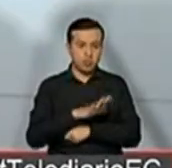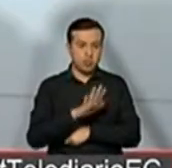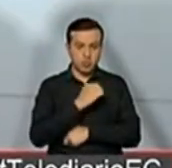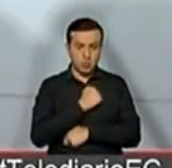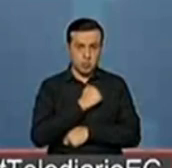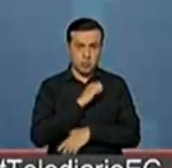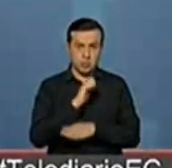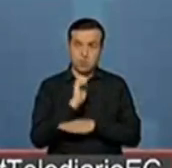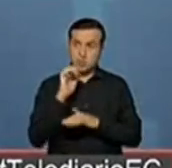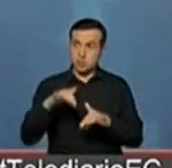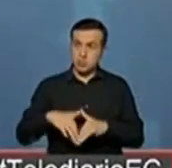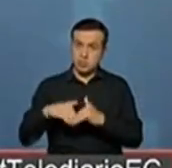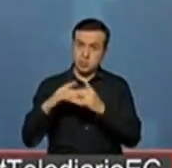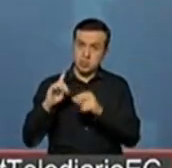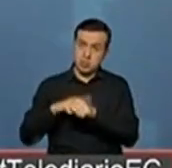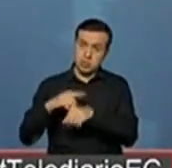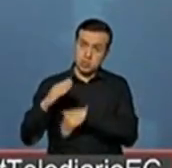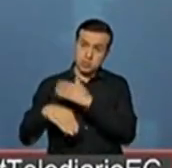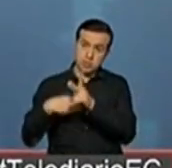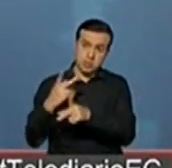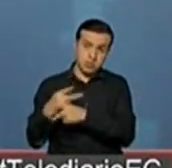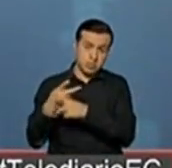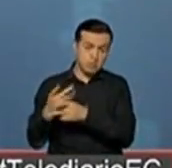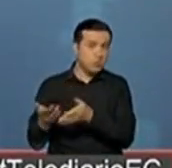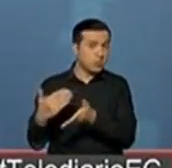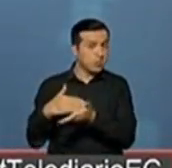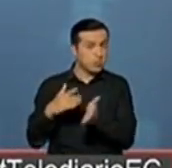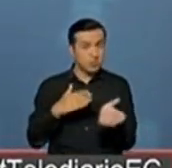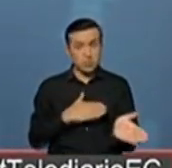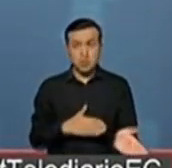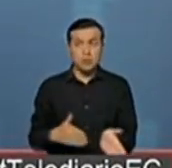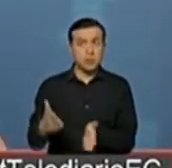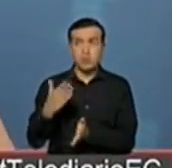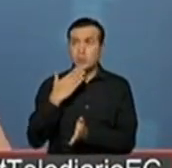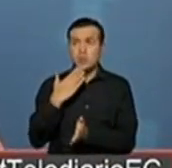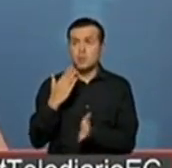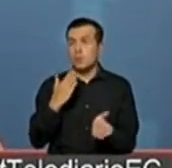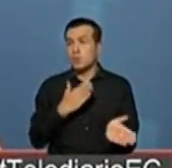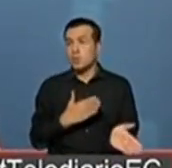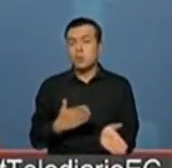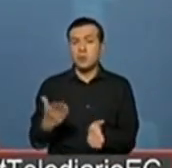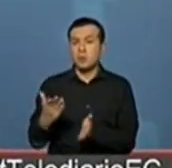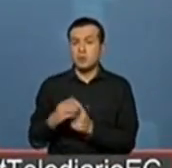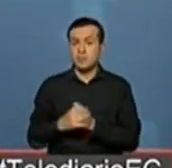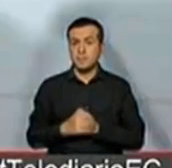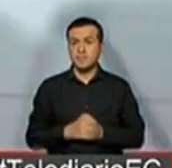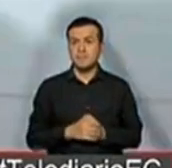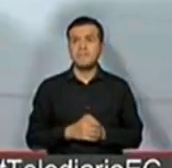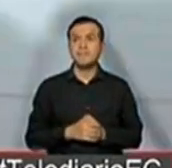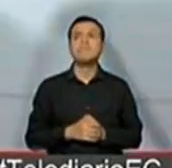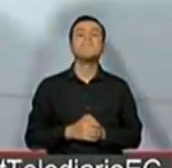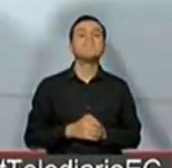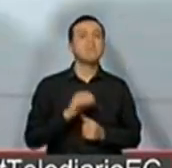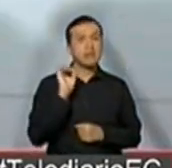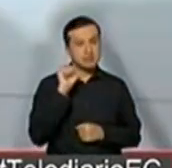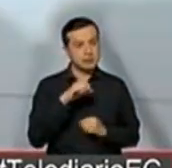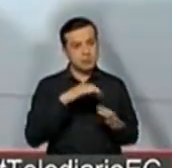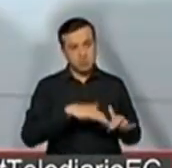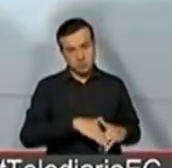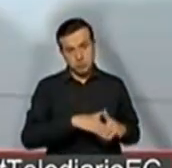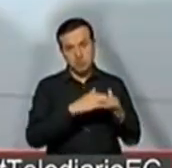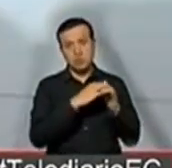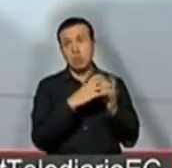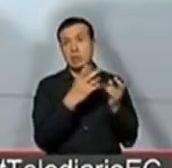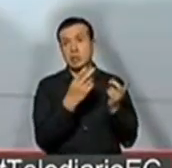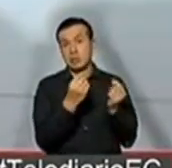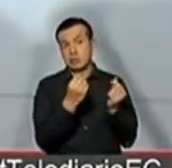¿Se podrá recuperar en un tiempo esa producción? ¿Cómo funciona este sector? Se va a poder recuperar, va a